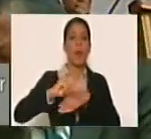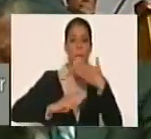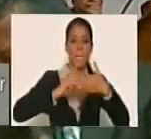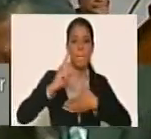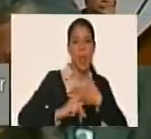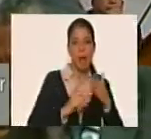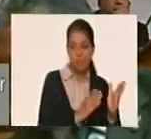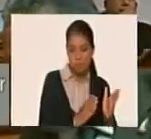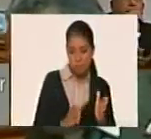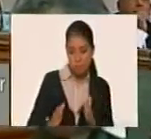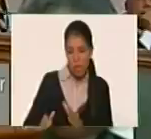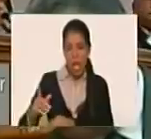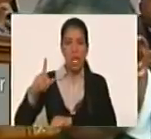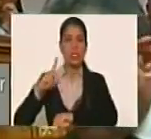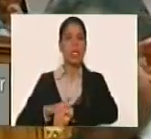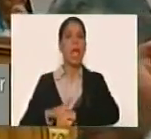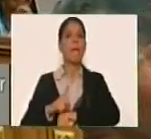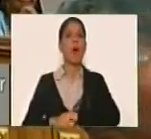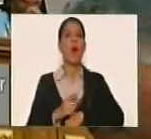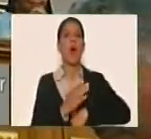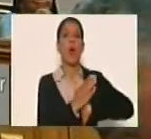para alargar el tiempo